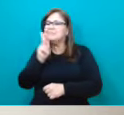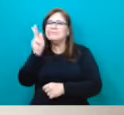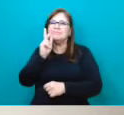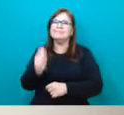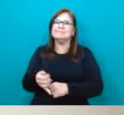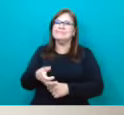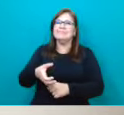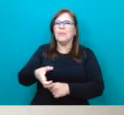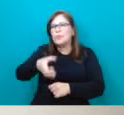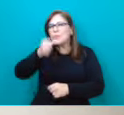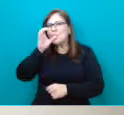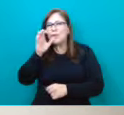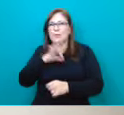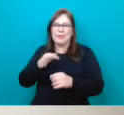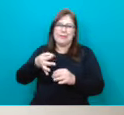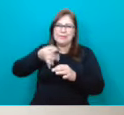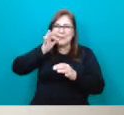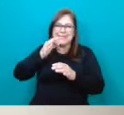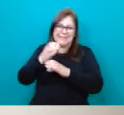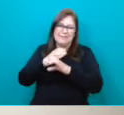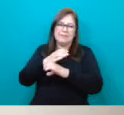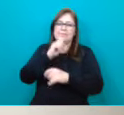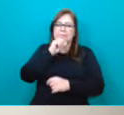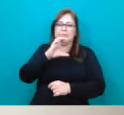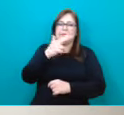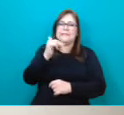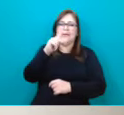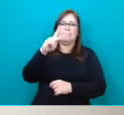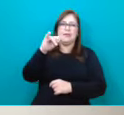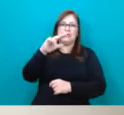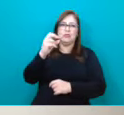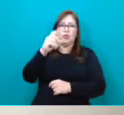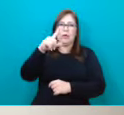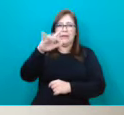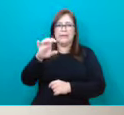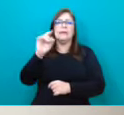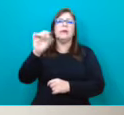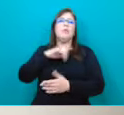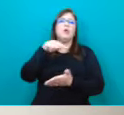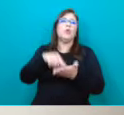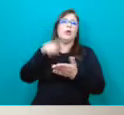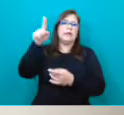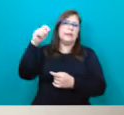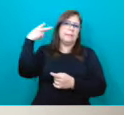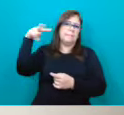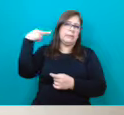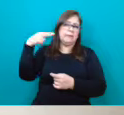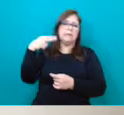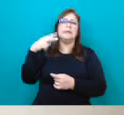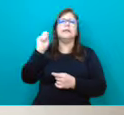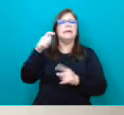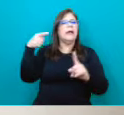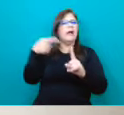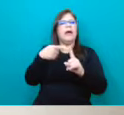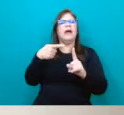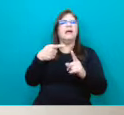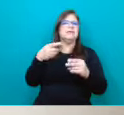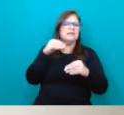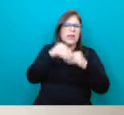y probar rico café. El chilpachole es un platillo originario del estado de Veracruz. La característica